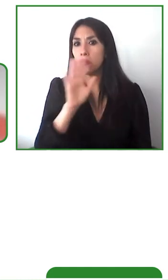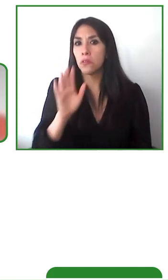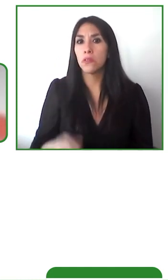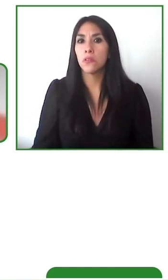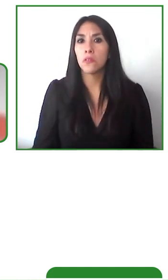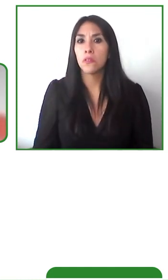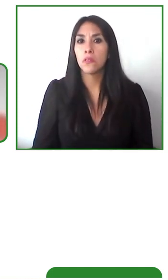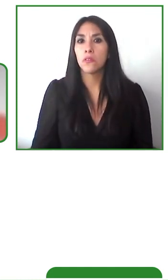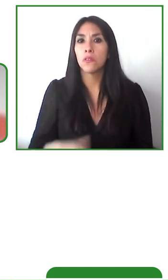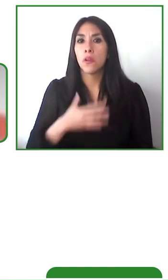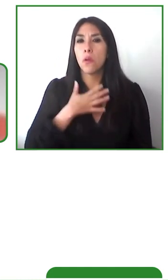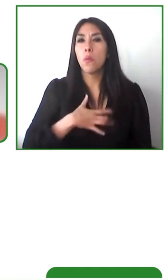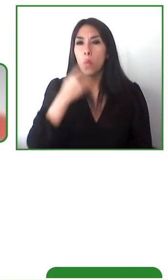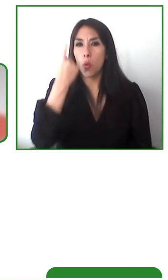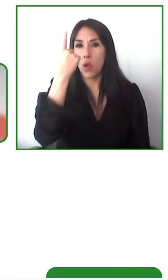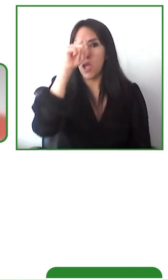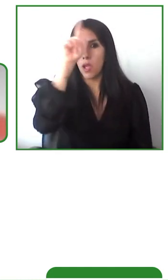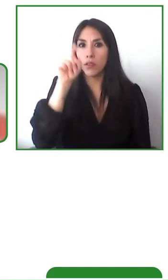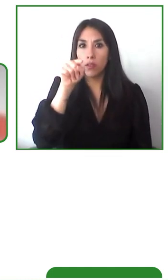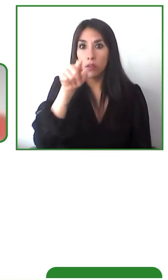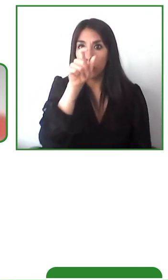para todos es,